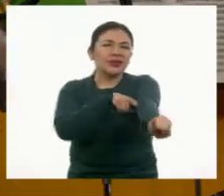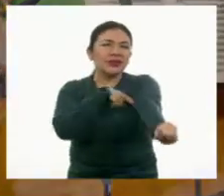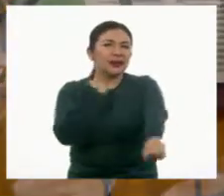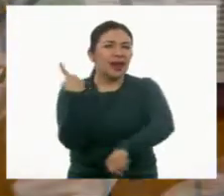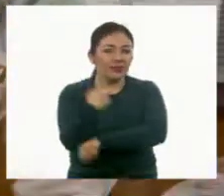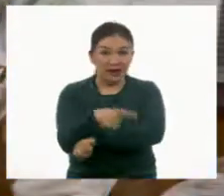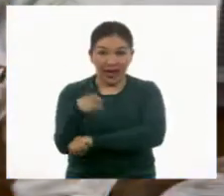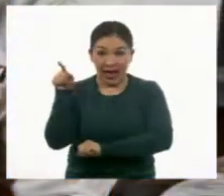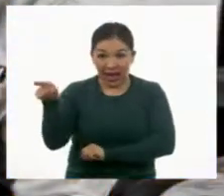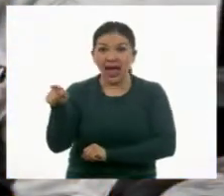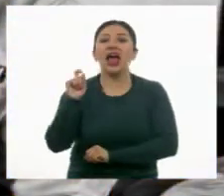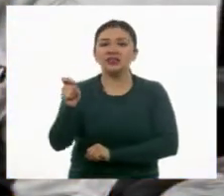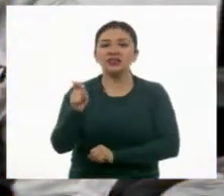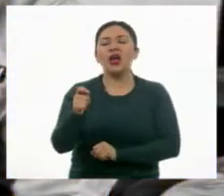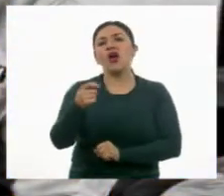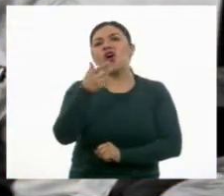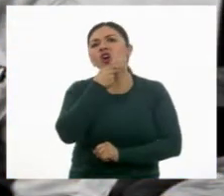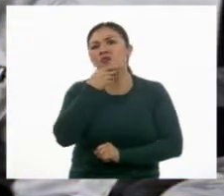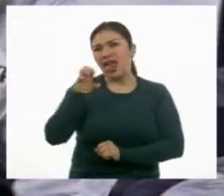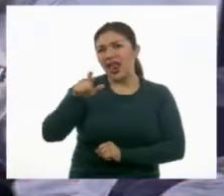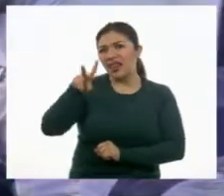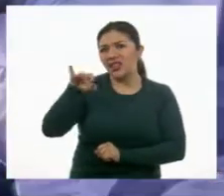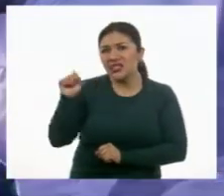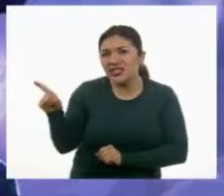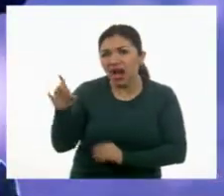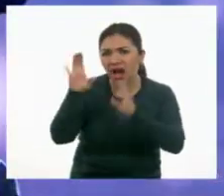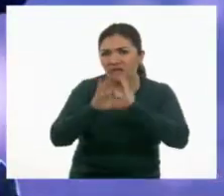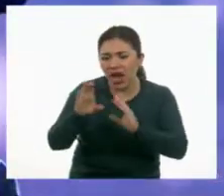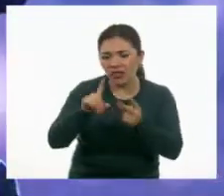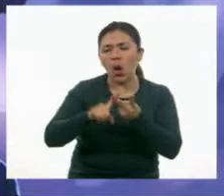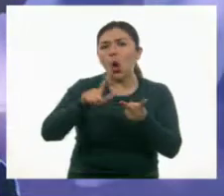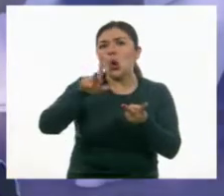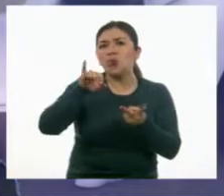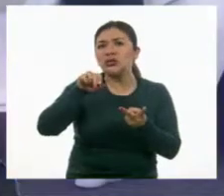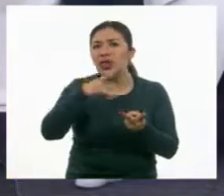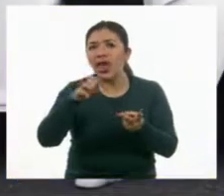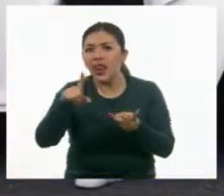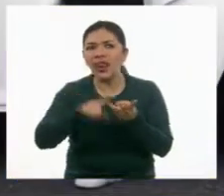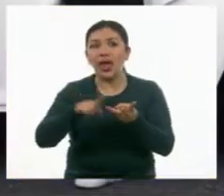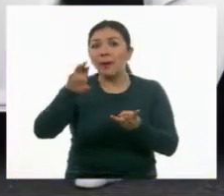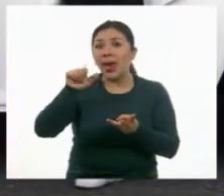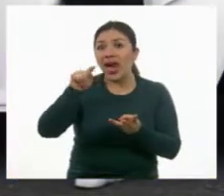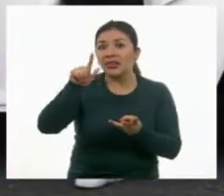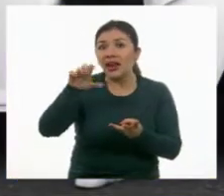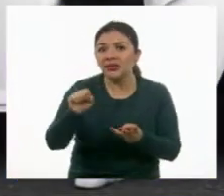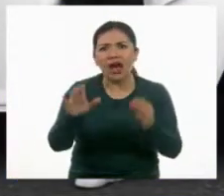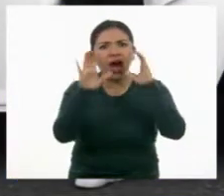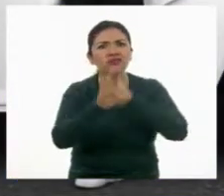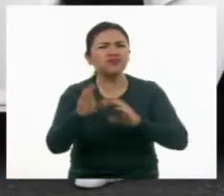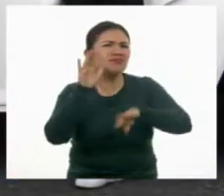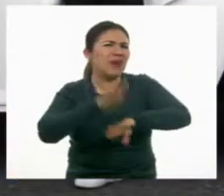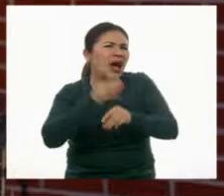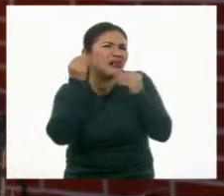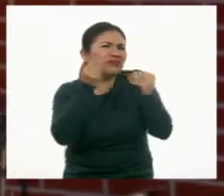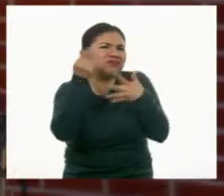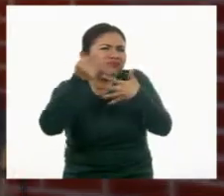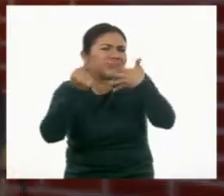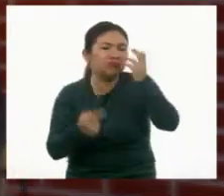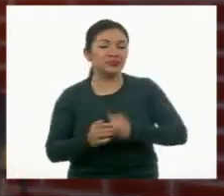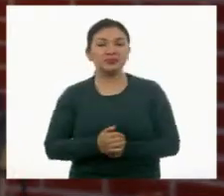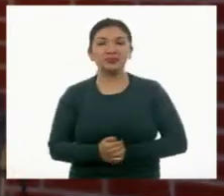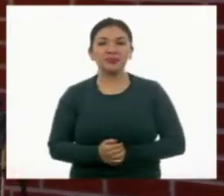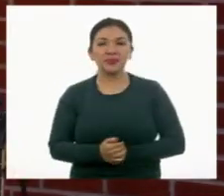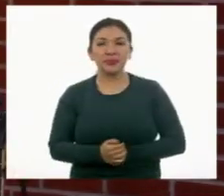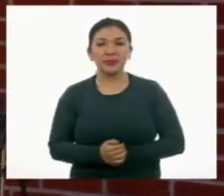mucho. Fue interpretada por Elvis Presley, Luis Miguel y los Beatles, entre otros miles de artistas.